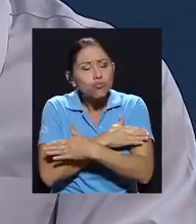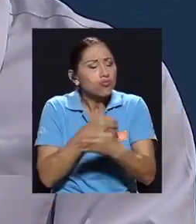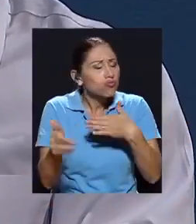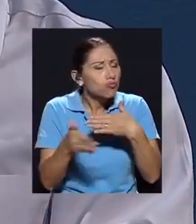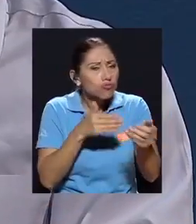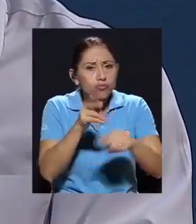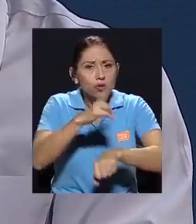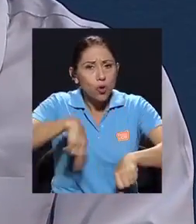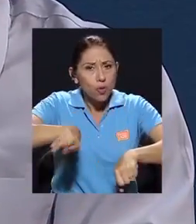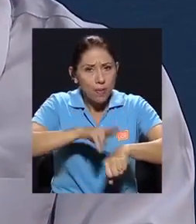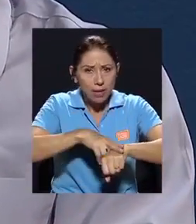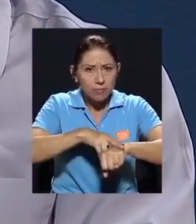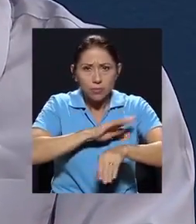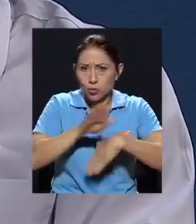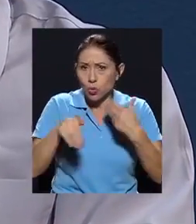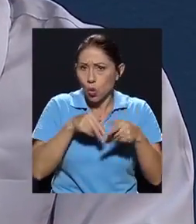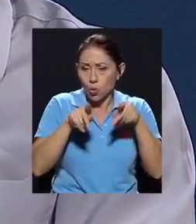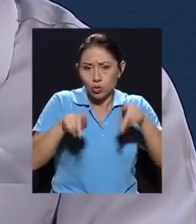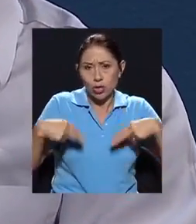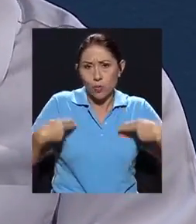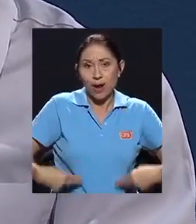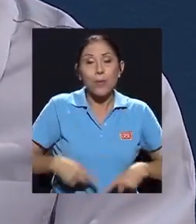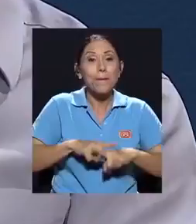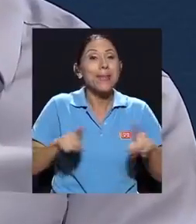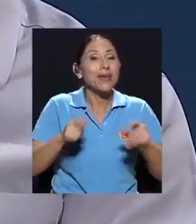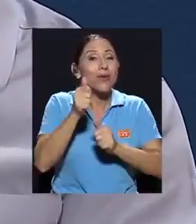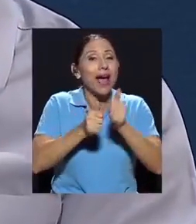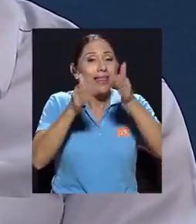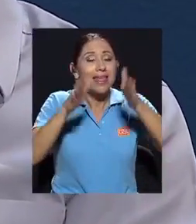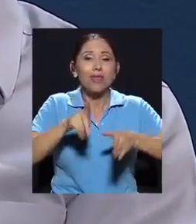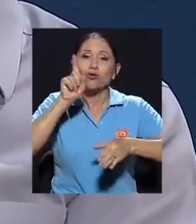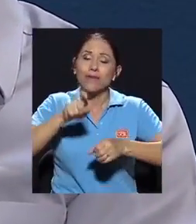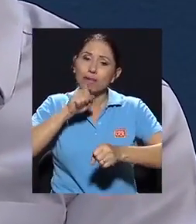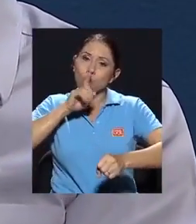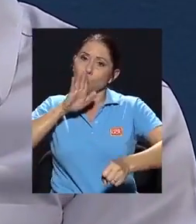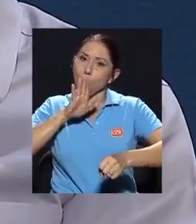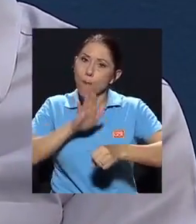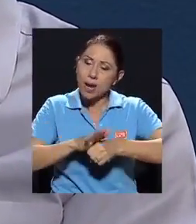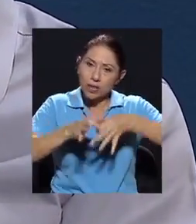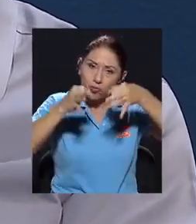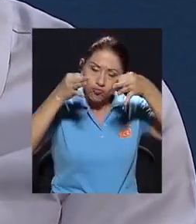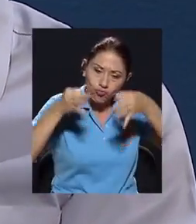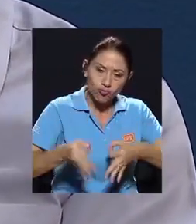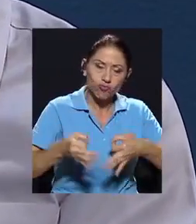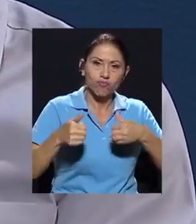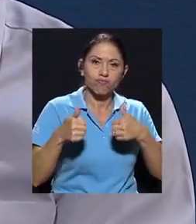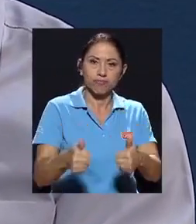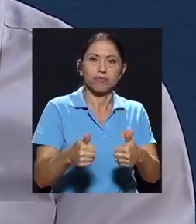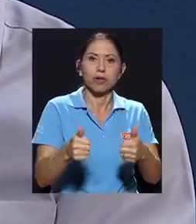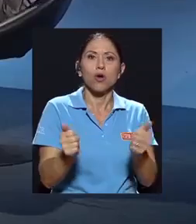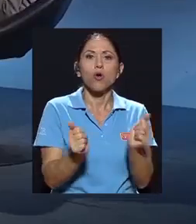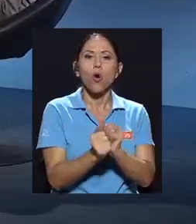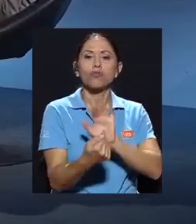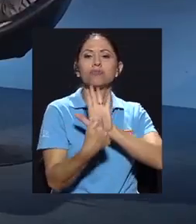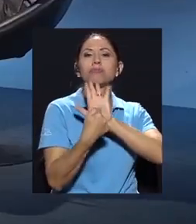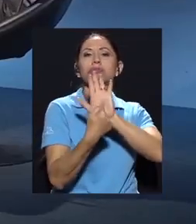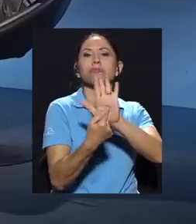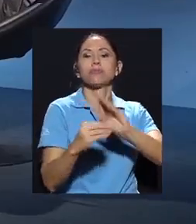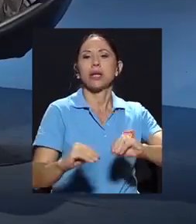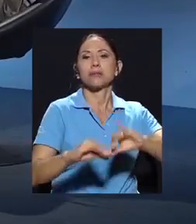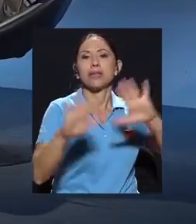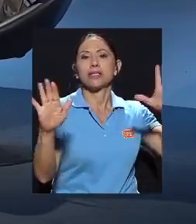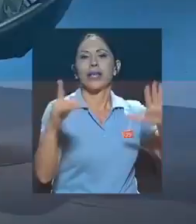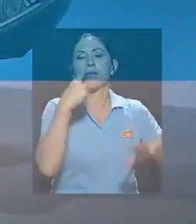Lo que sí es importante es que los candidatos tomen un compromiso concreto con la transparencia y nos digan a nosotros como electores cuáles son